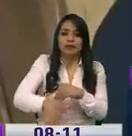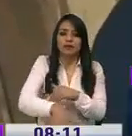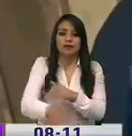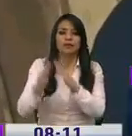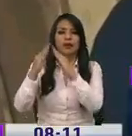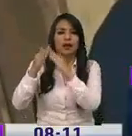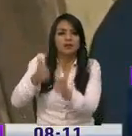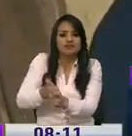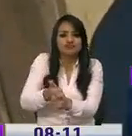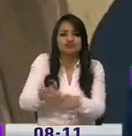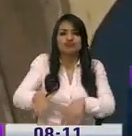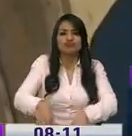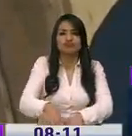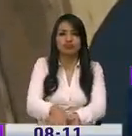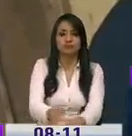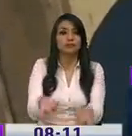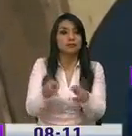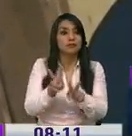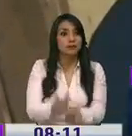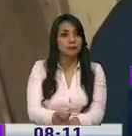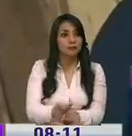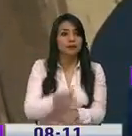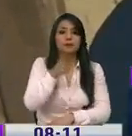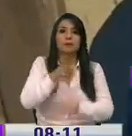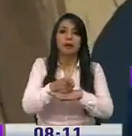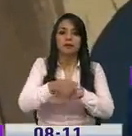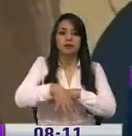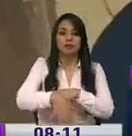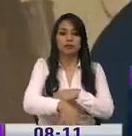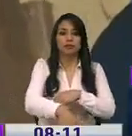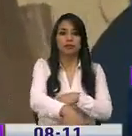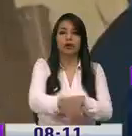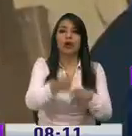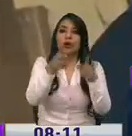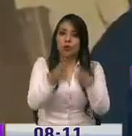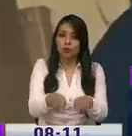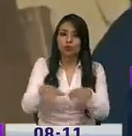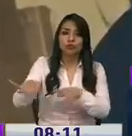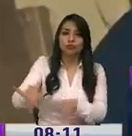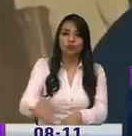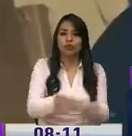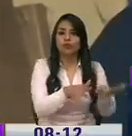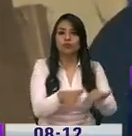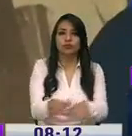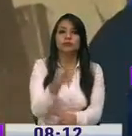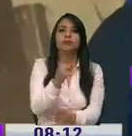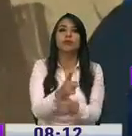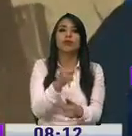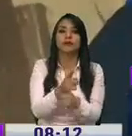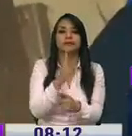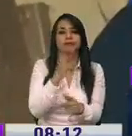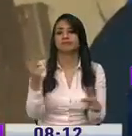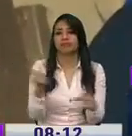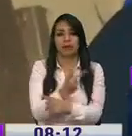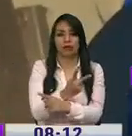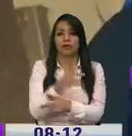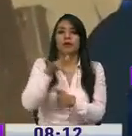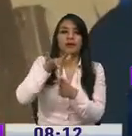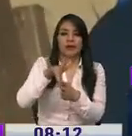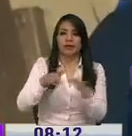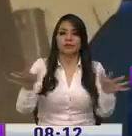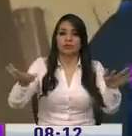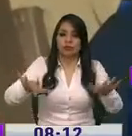también la disposición de los sistemas de drenaje van directamente al salud lo que ocasionan prácticamente estos deslizamientos